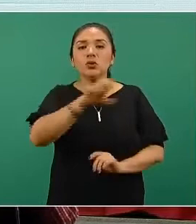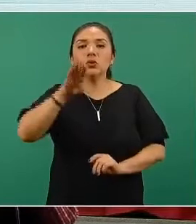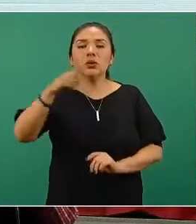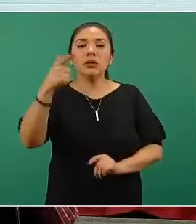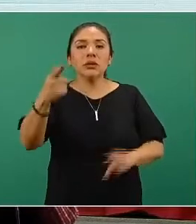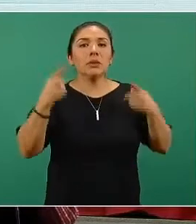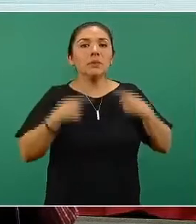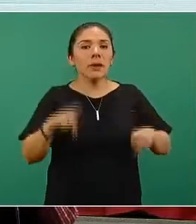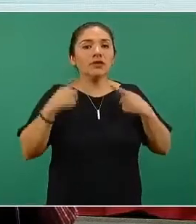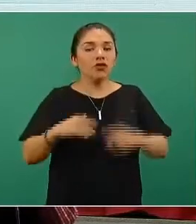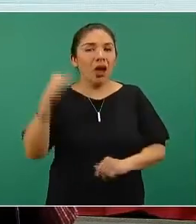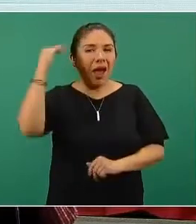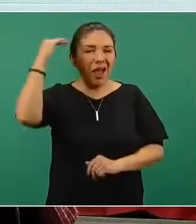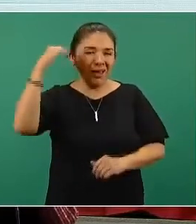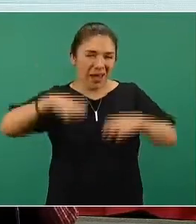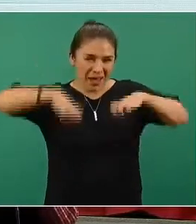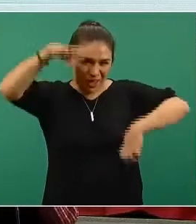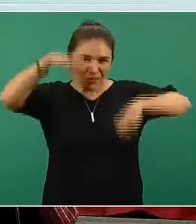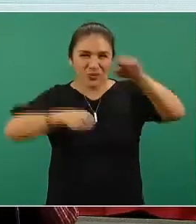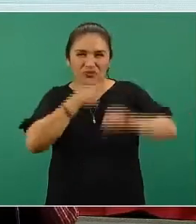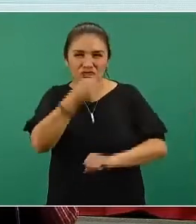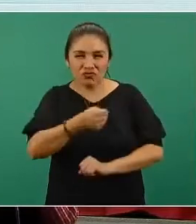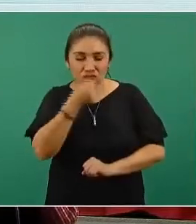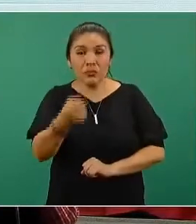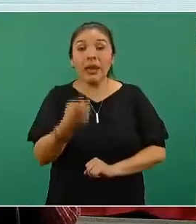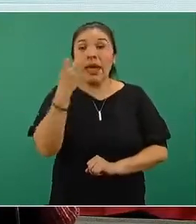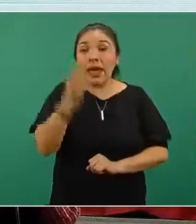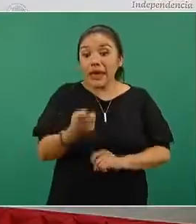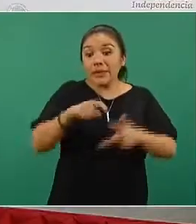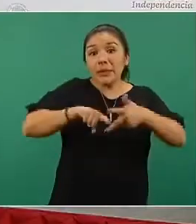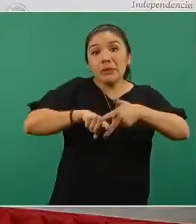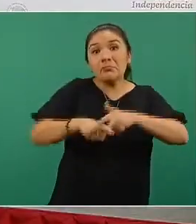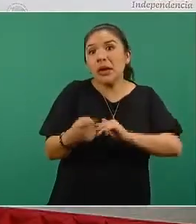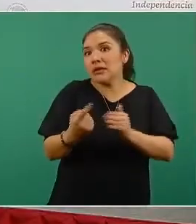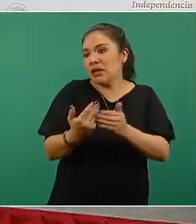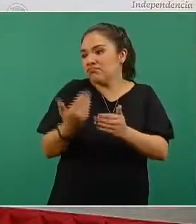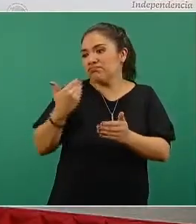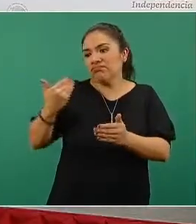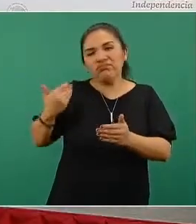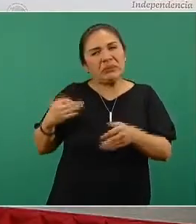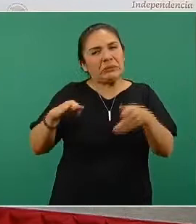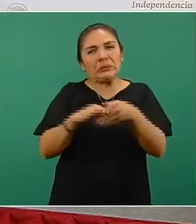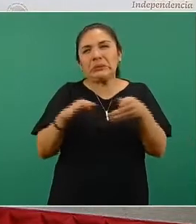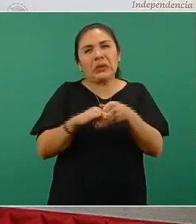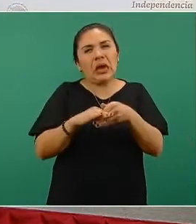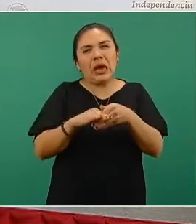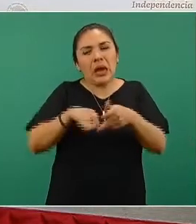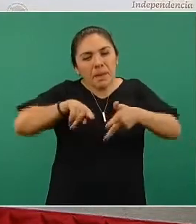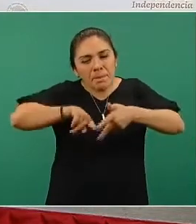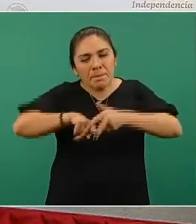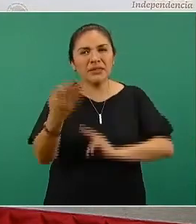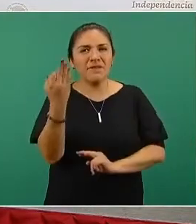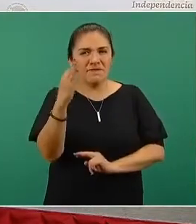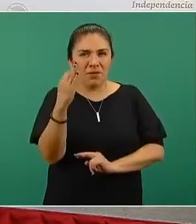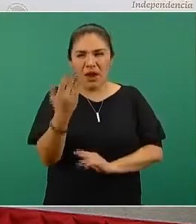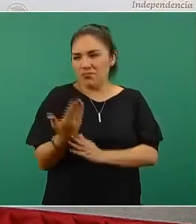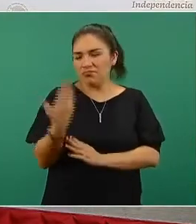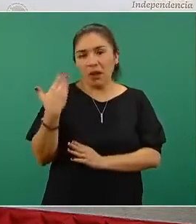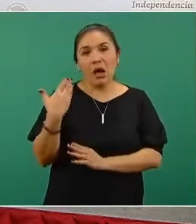1,319,897 personas adultas mayores, y dado que empezamos prácticamente a principios de